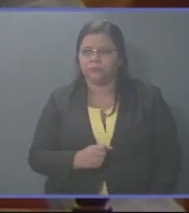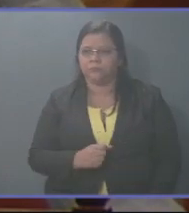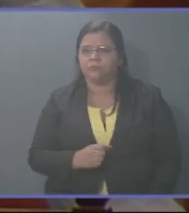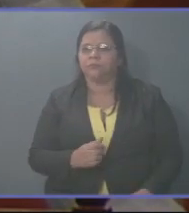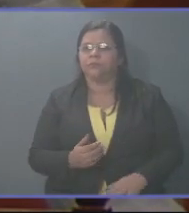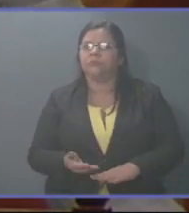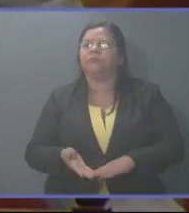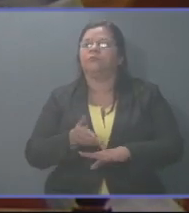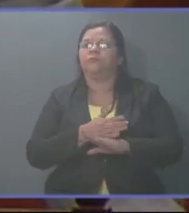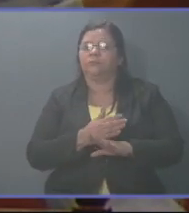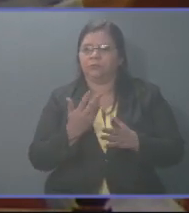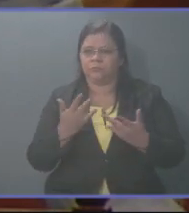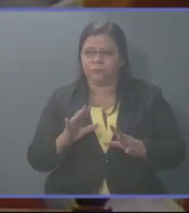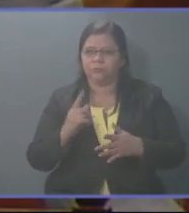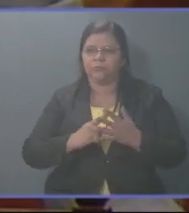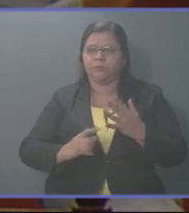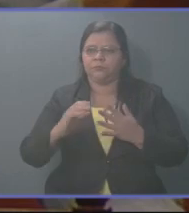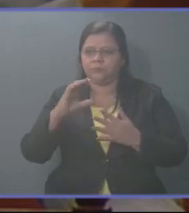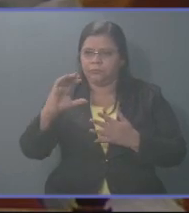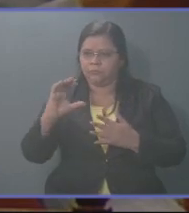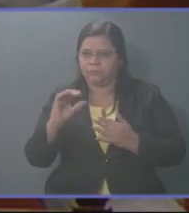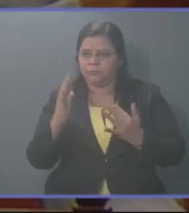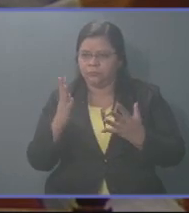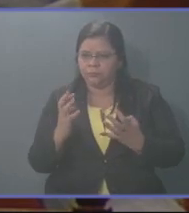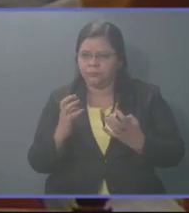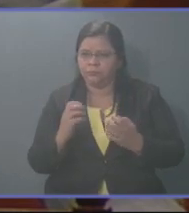sea romper el orden constitucional.